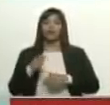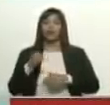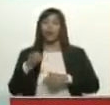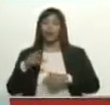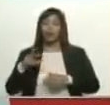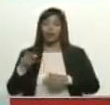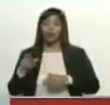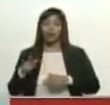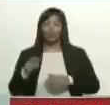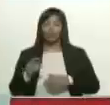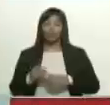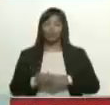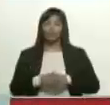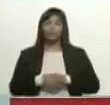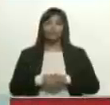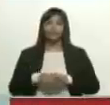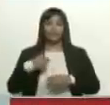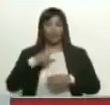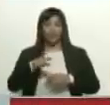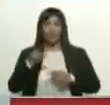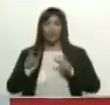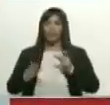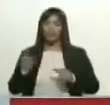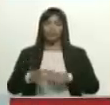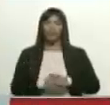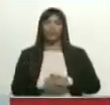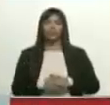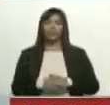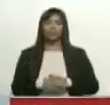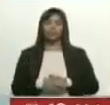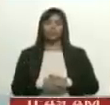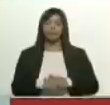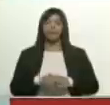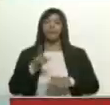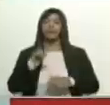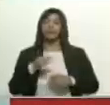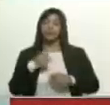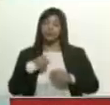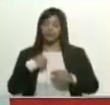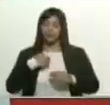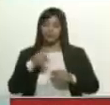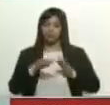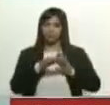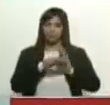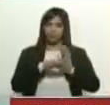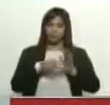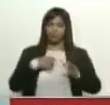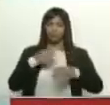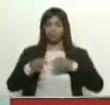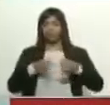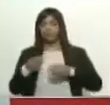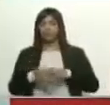Orlando. Estas personas, así como las he ido mencionando,